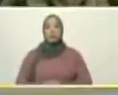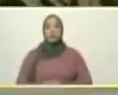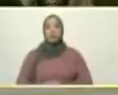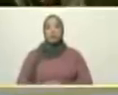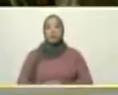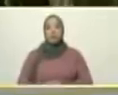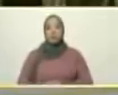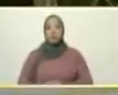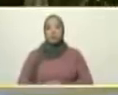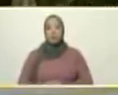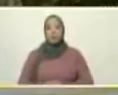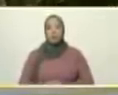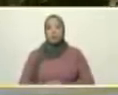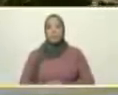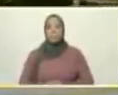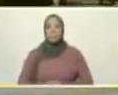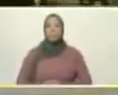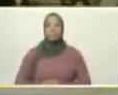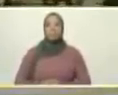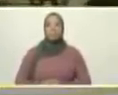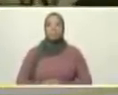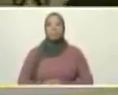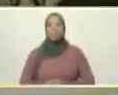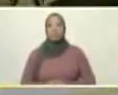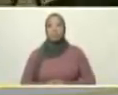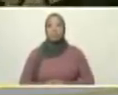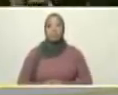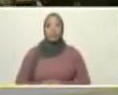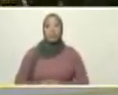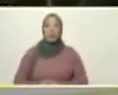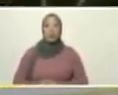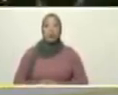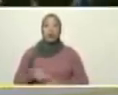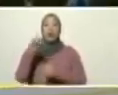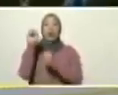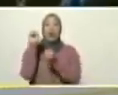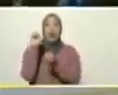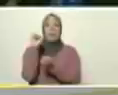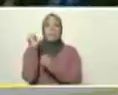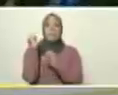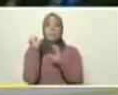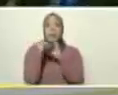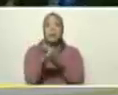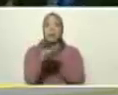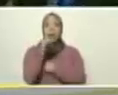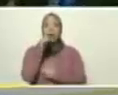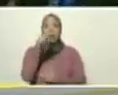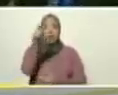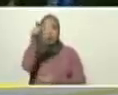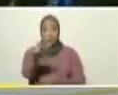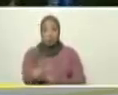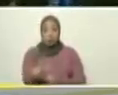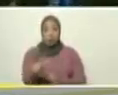Eso fue posterior al mensaje explosivo de Isaías Rodríguez.